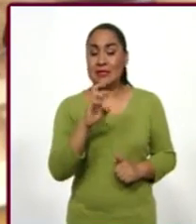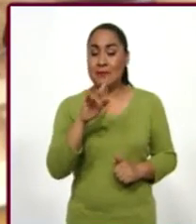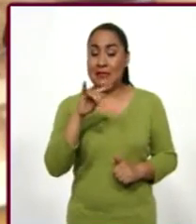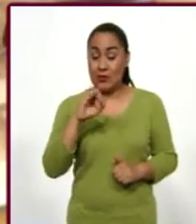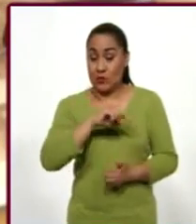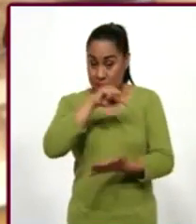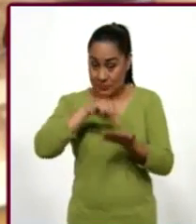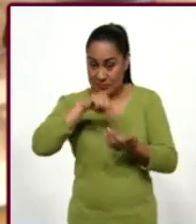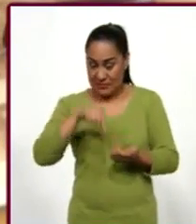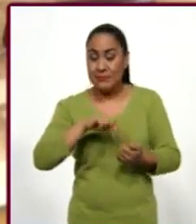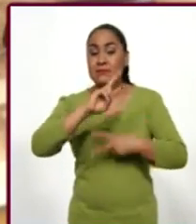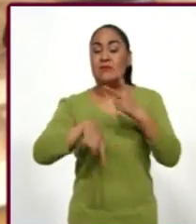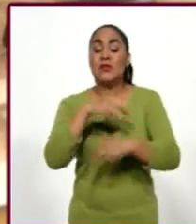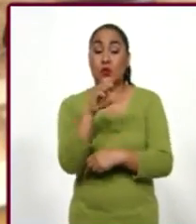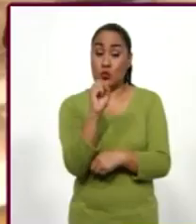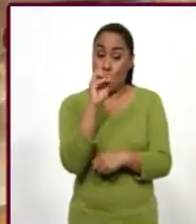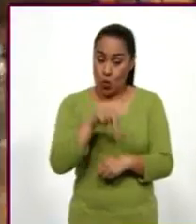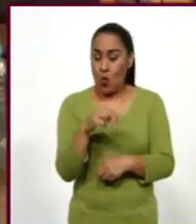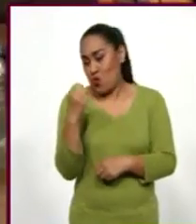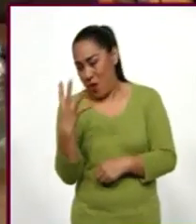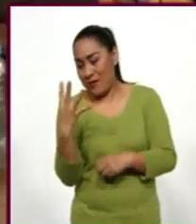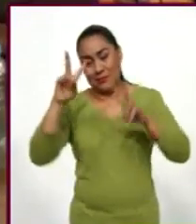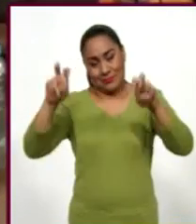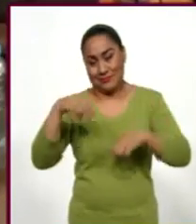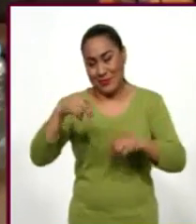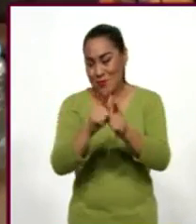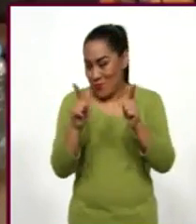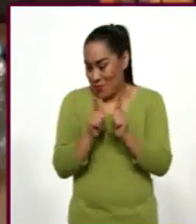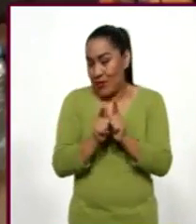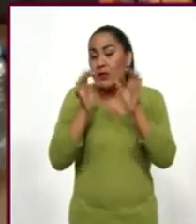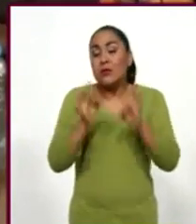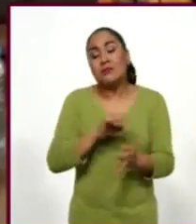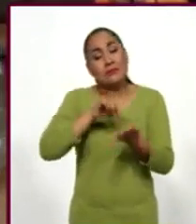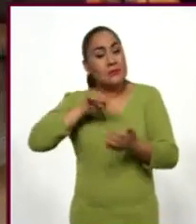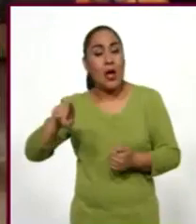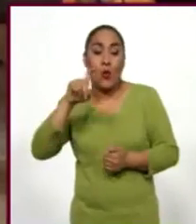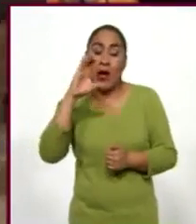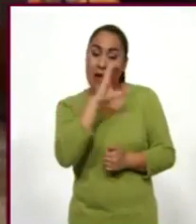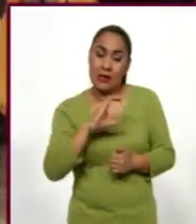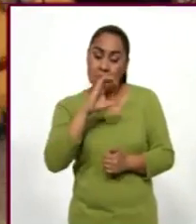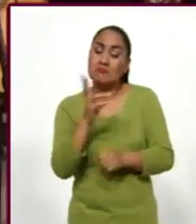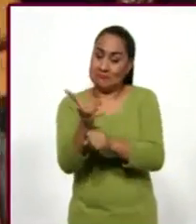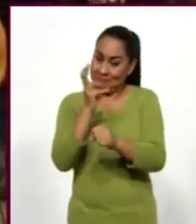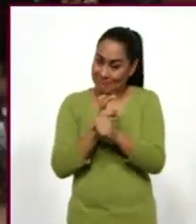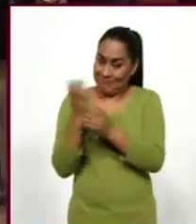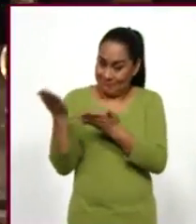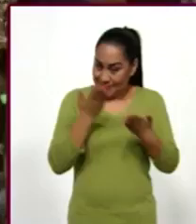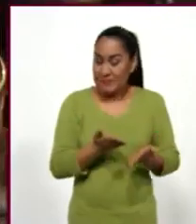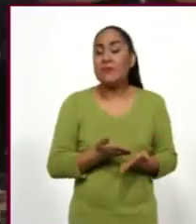este recinto la presencia de son cuatro así se llama el grupo originario de aguascalientes estado invitado de honor